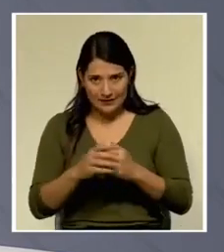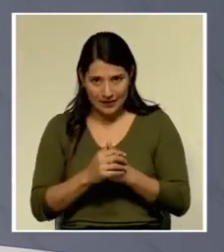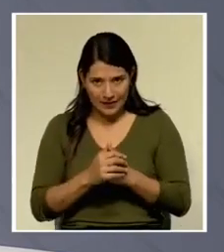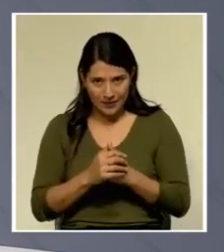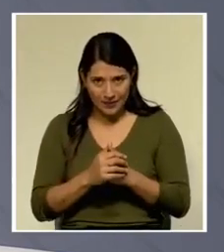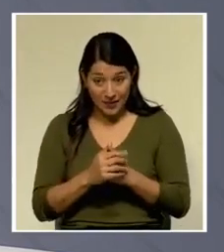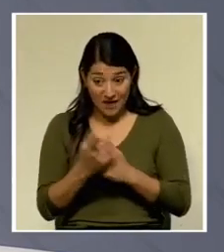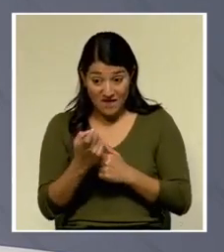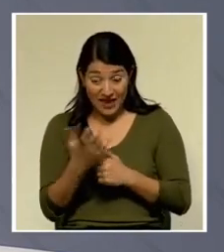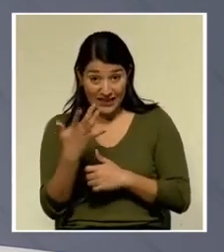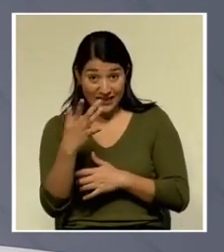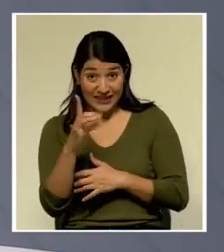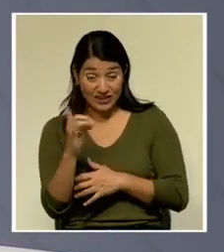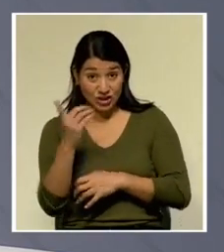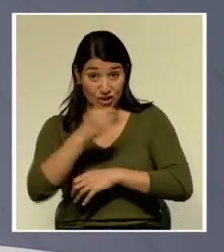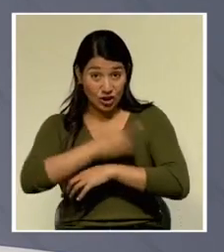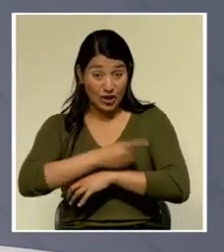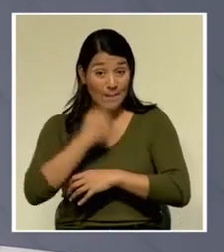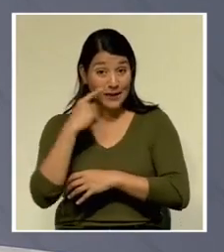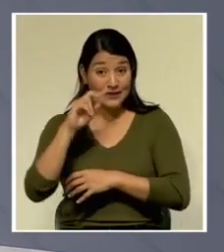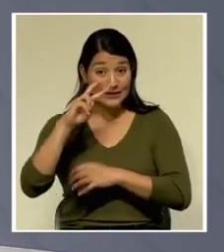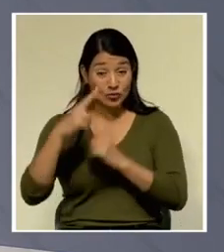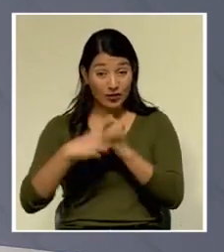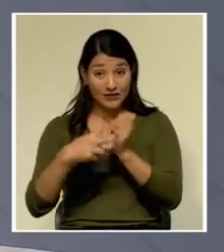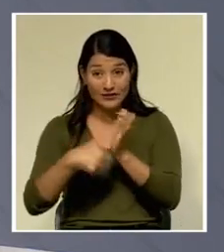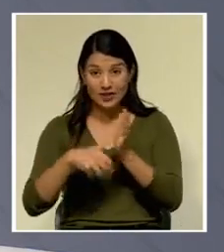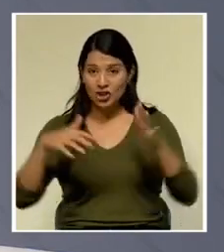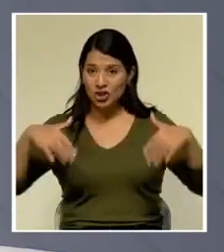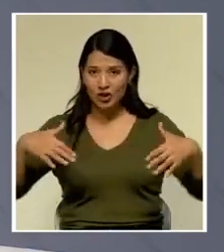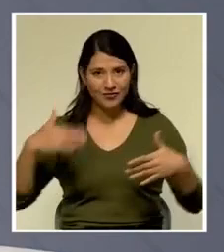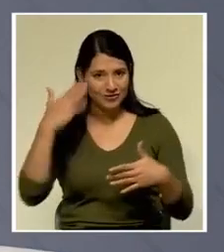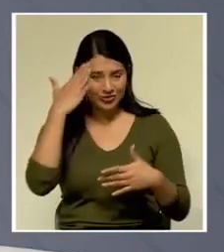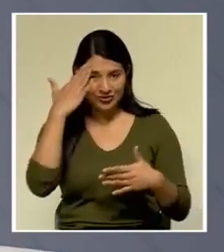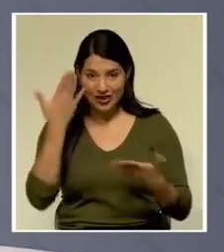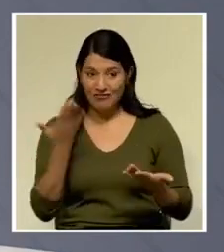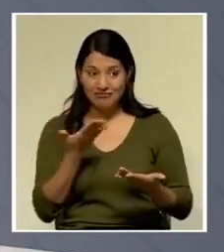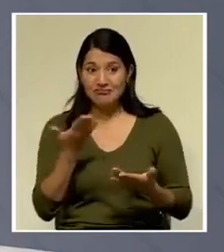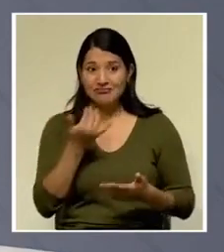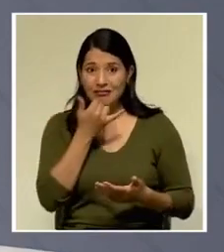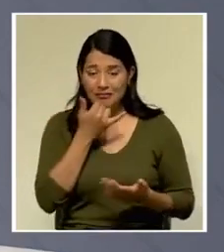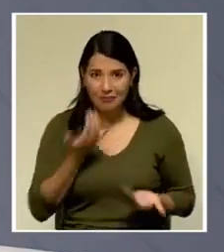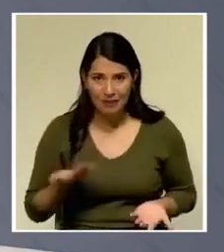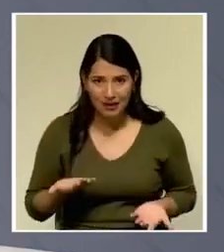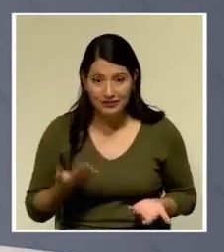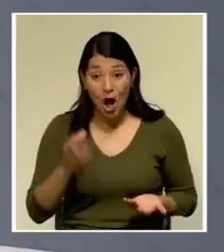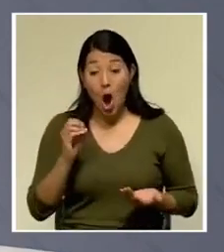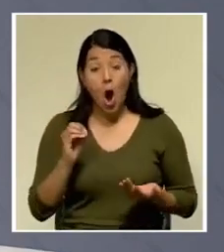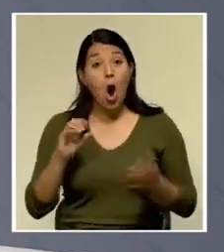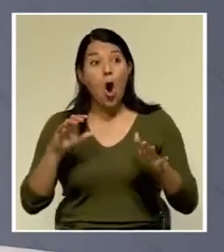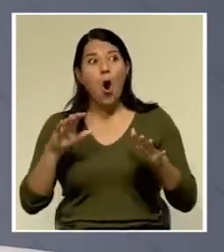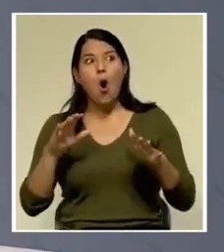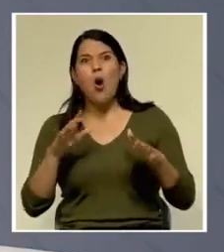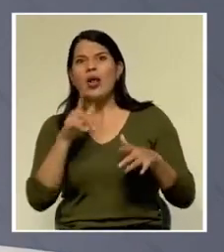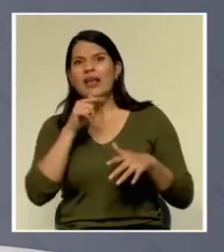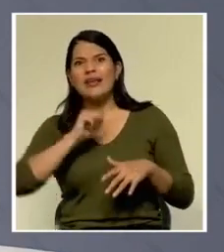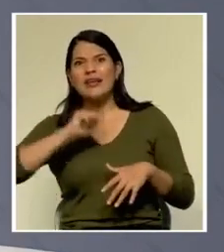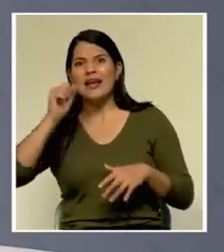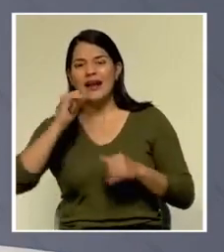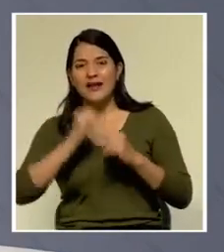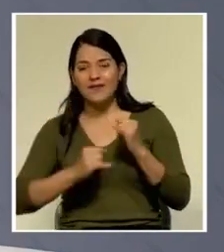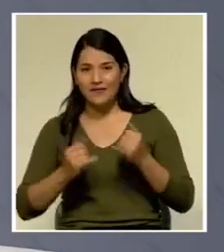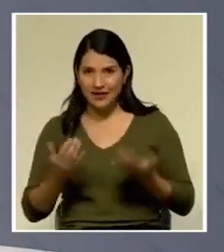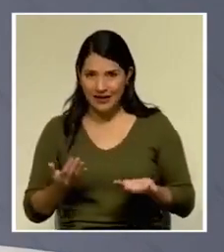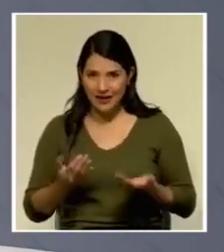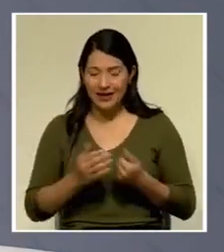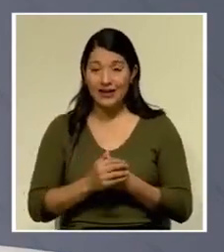18 días todavía no se sabe qué va a generar o cómo va a impactar en el resultado final,